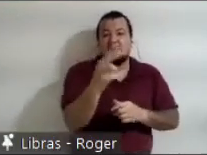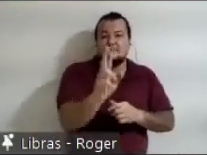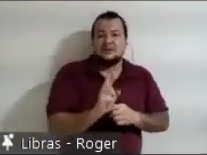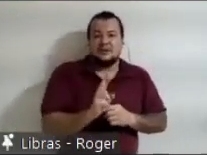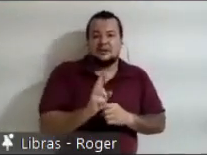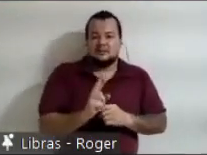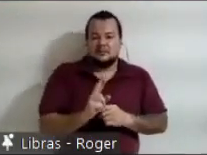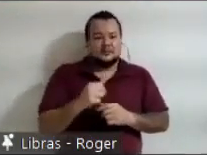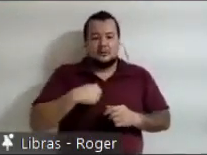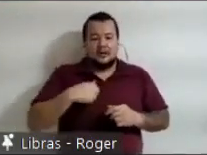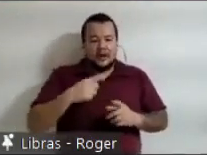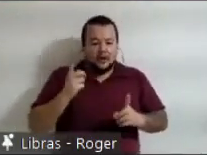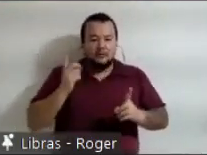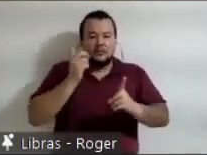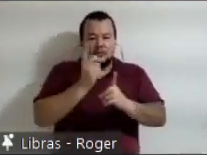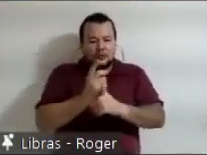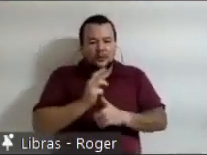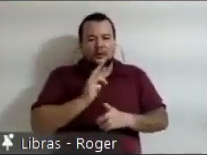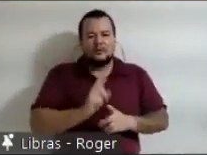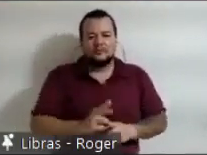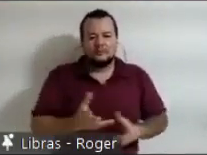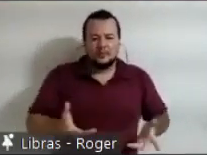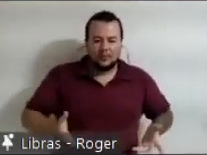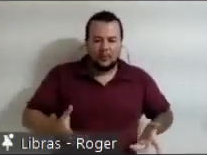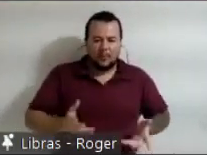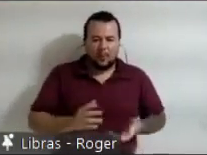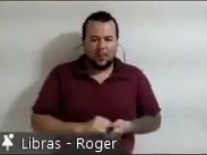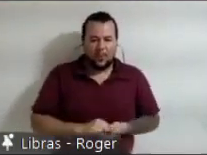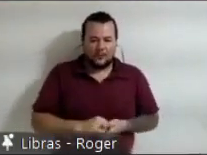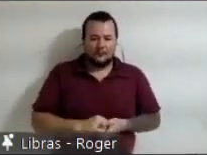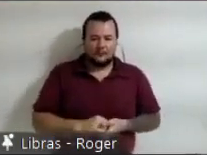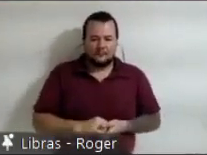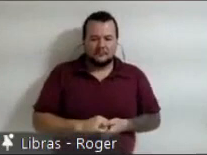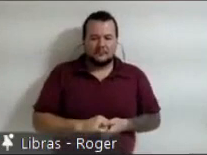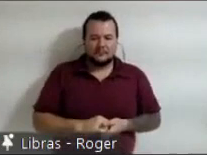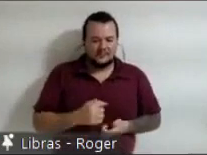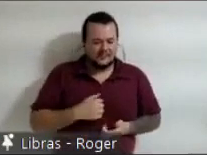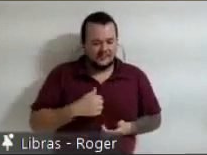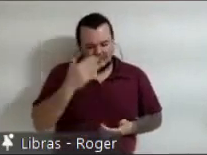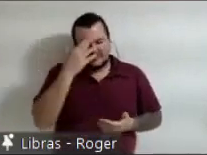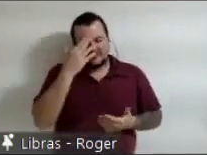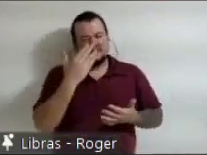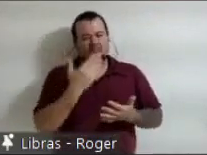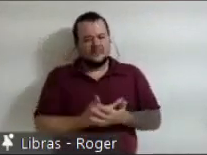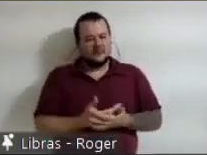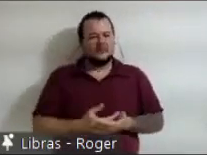acerca de las respuestas conocidas llegó a su fin no tiene sentido